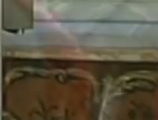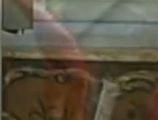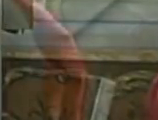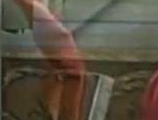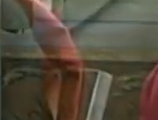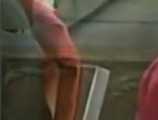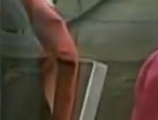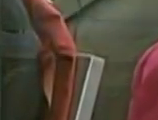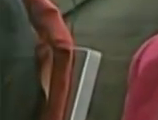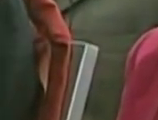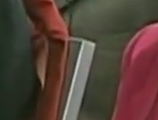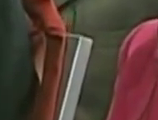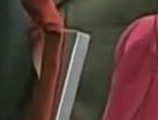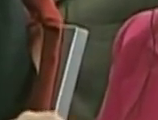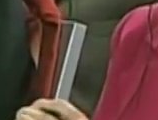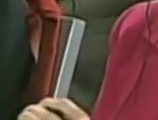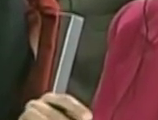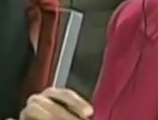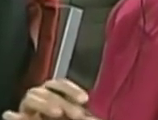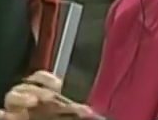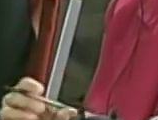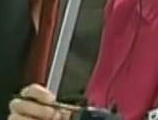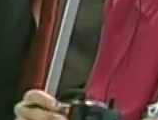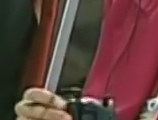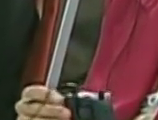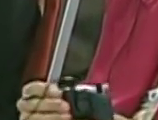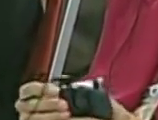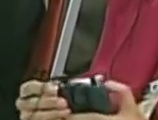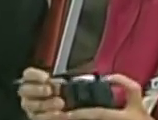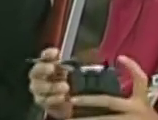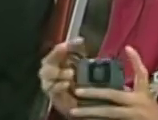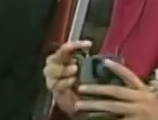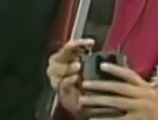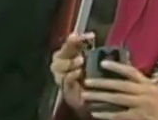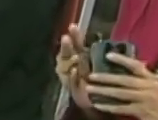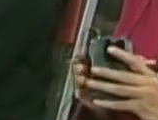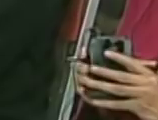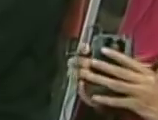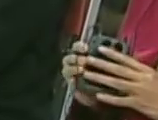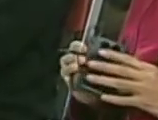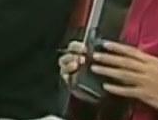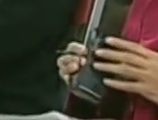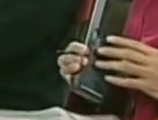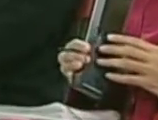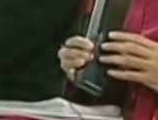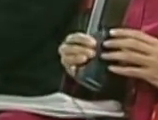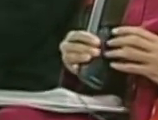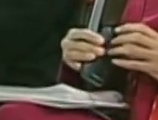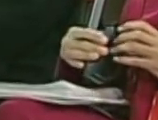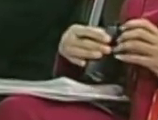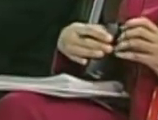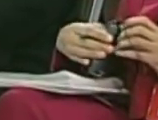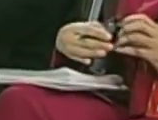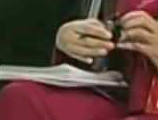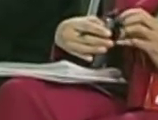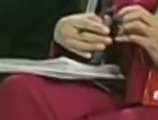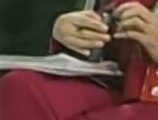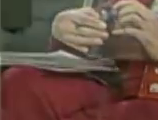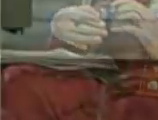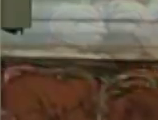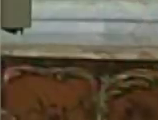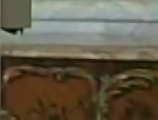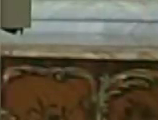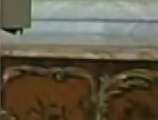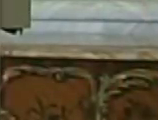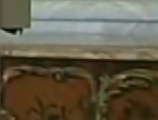concedió el presidente Maduro entre Venezuela y Turquía. Hemos avanzado en varios temas y hemos dado pasos importantes